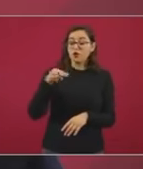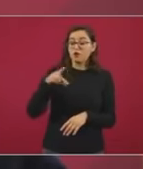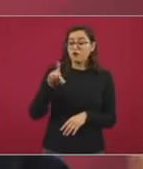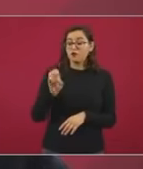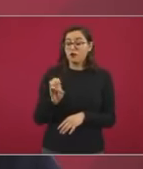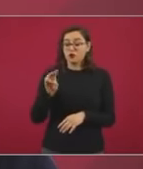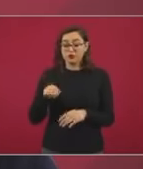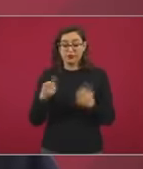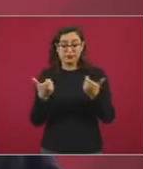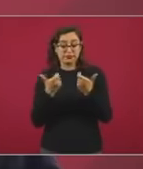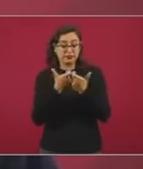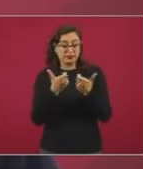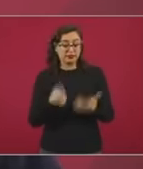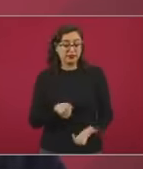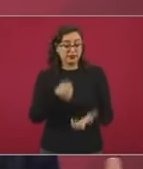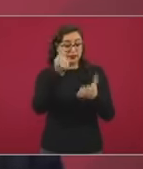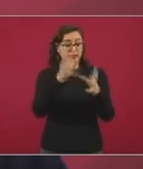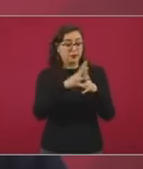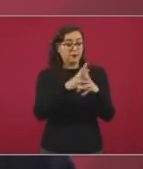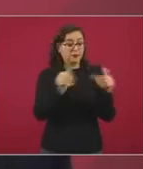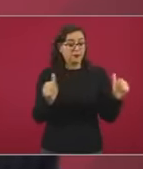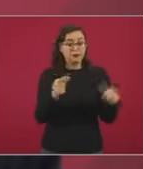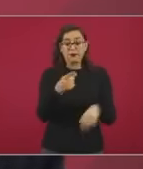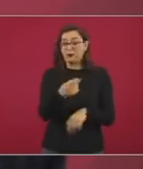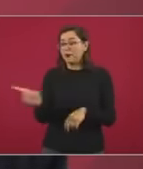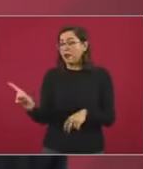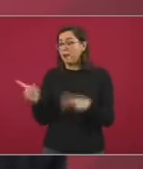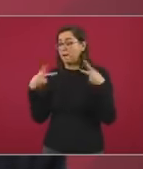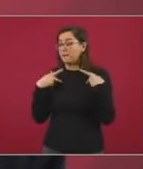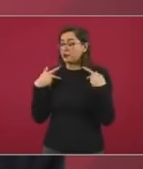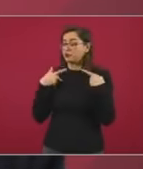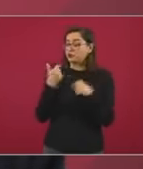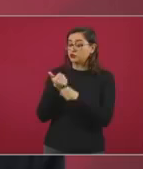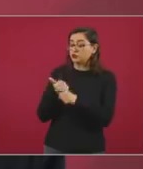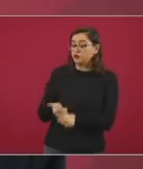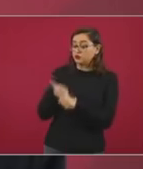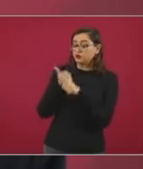haber apoyo para los damnificados.